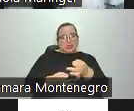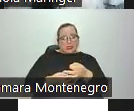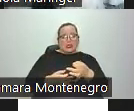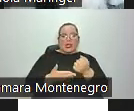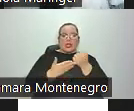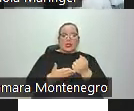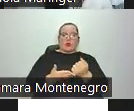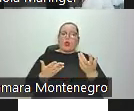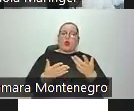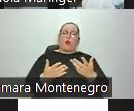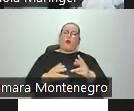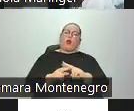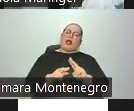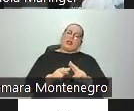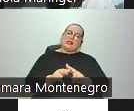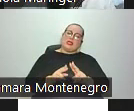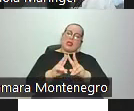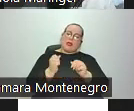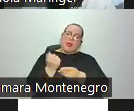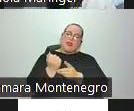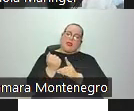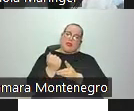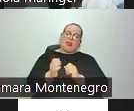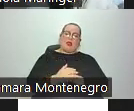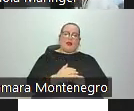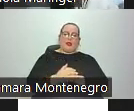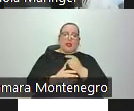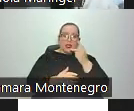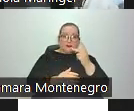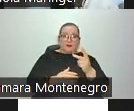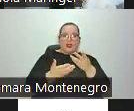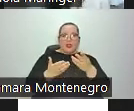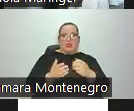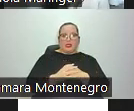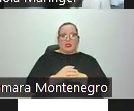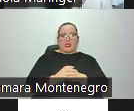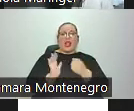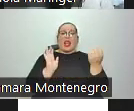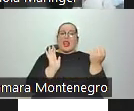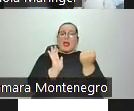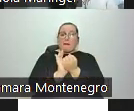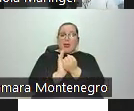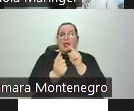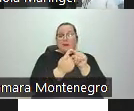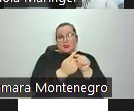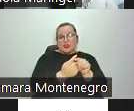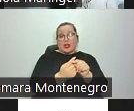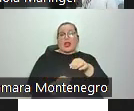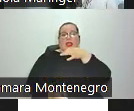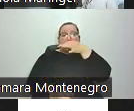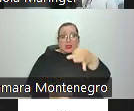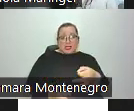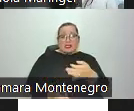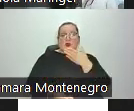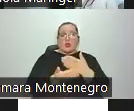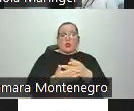tu marca en términos digitales. Y mira esto que me encanta. La marca personal es lo que dicen de ti cuando